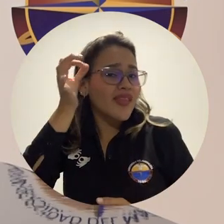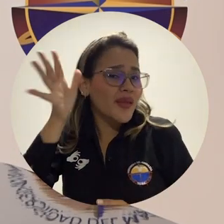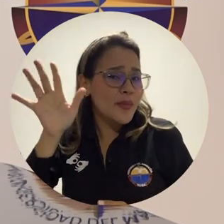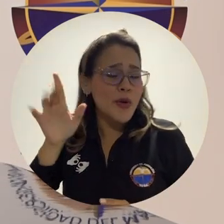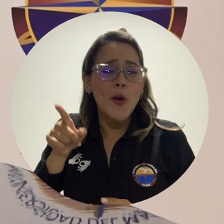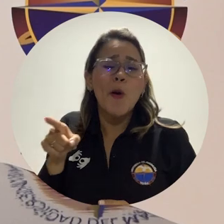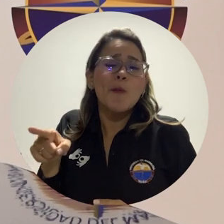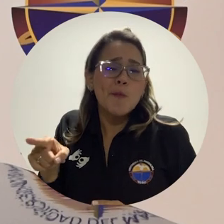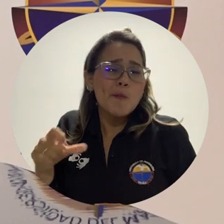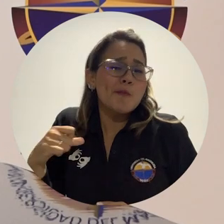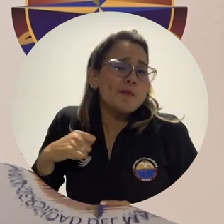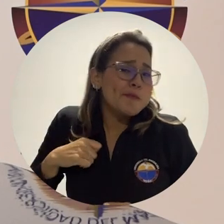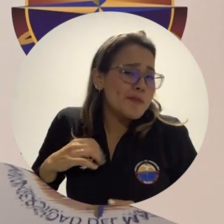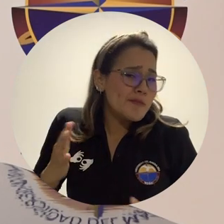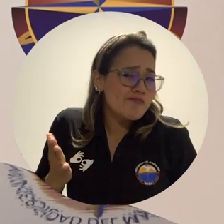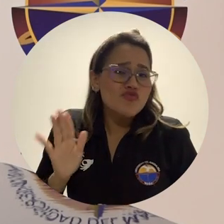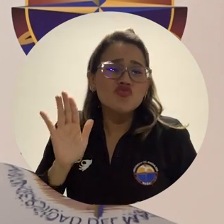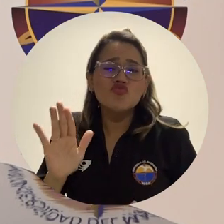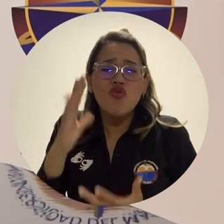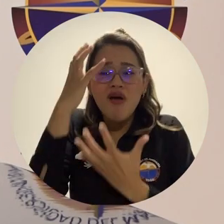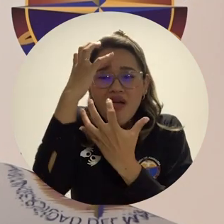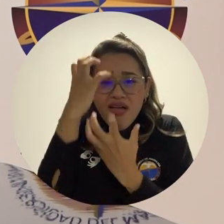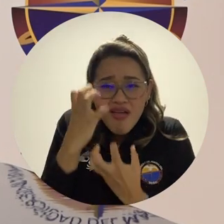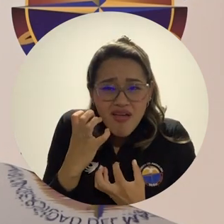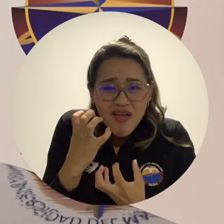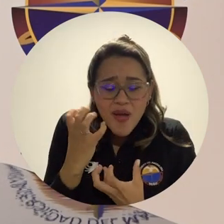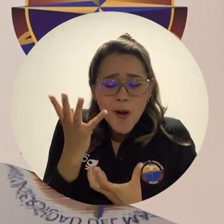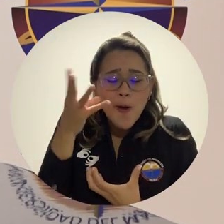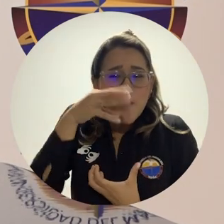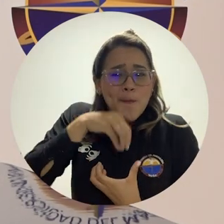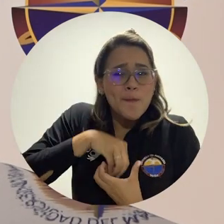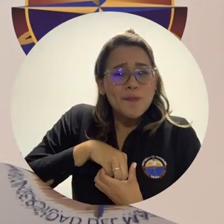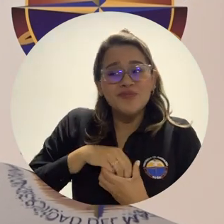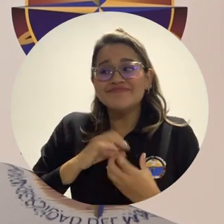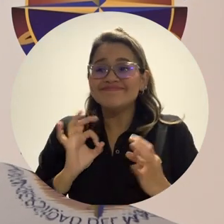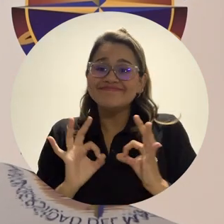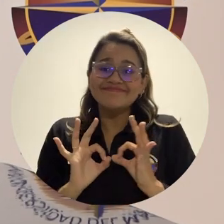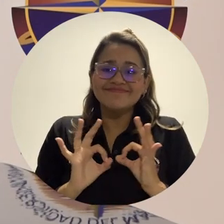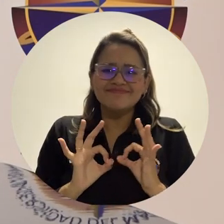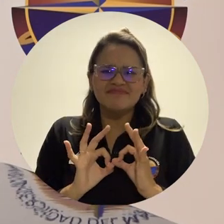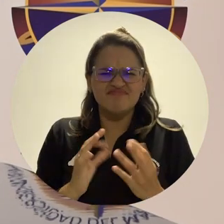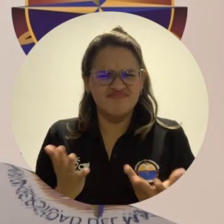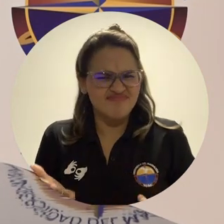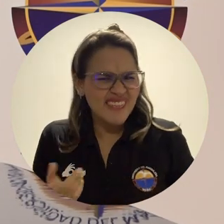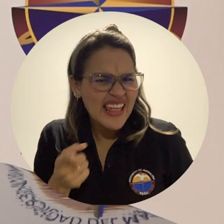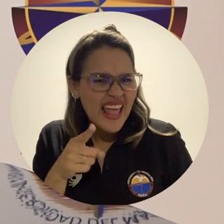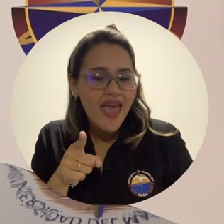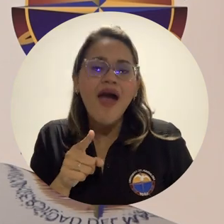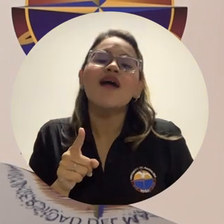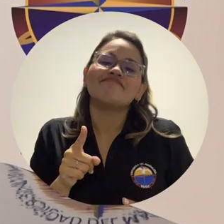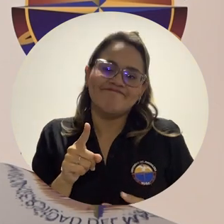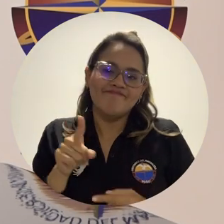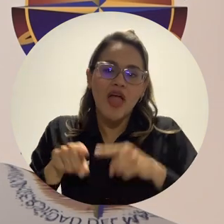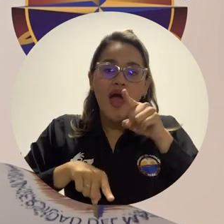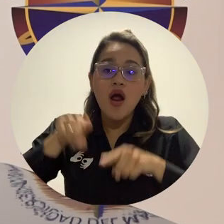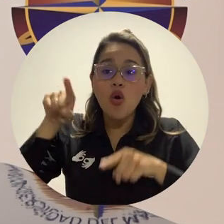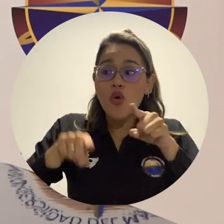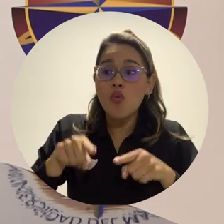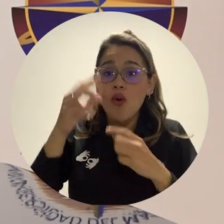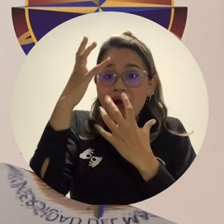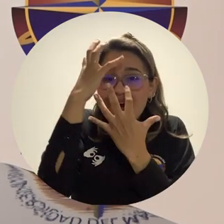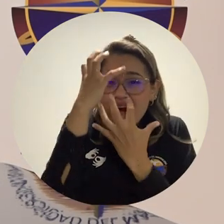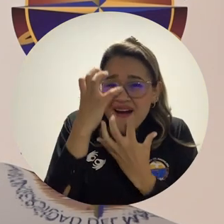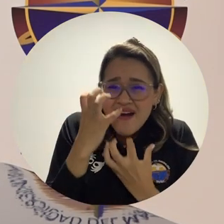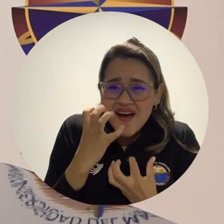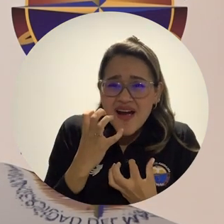de eso que llaman los psicólogos depresión atípica o depresión sonriente. Es decir, personas que están deprimidas, tristes,